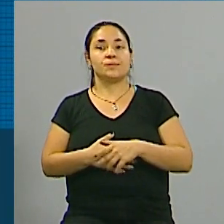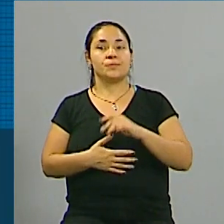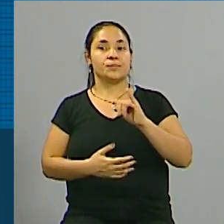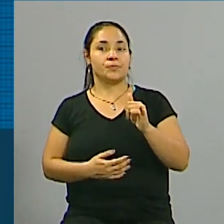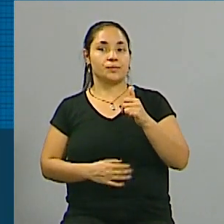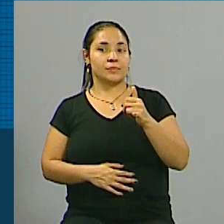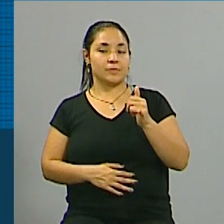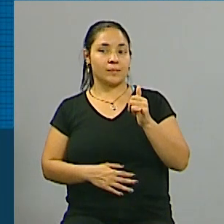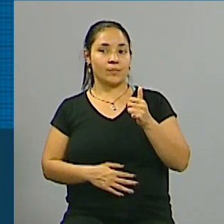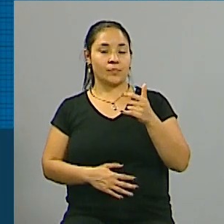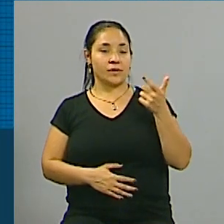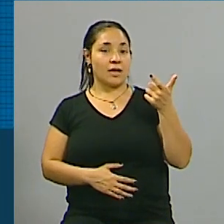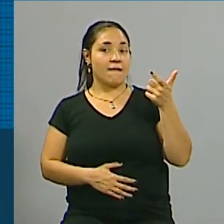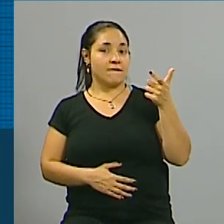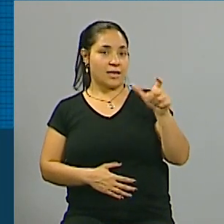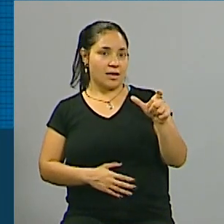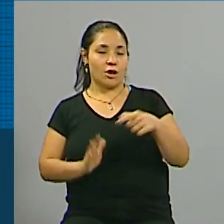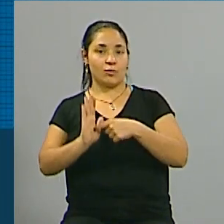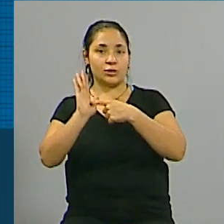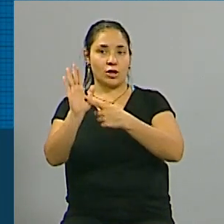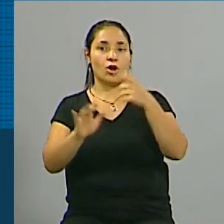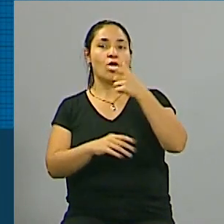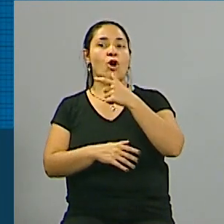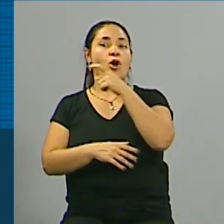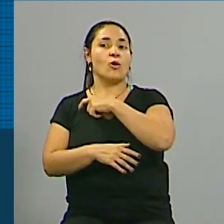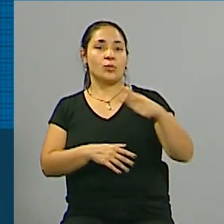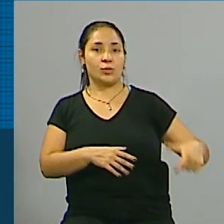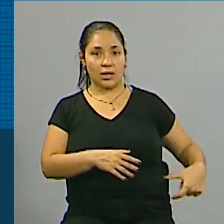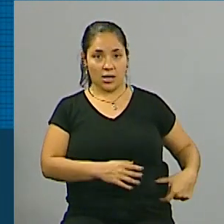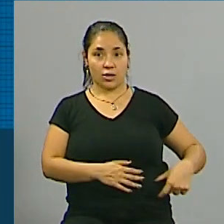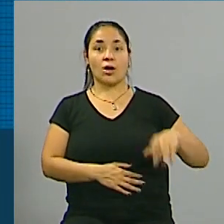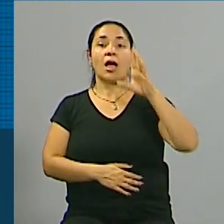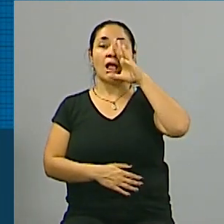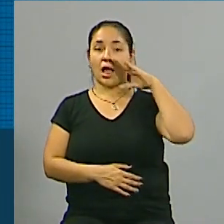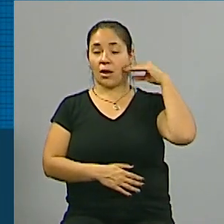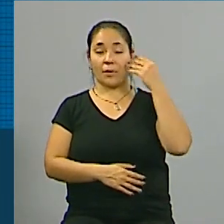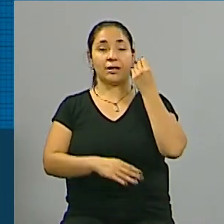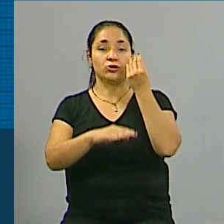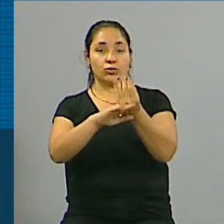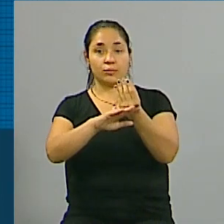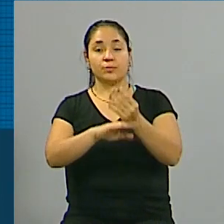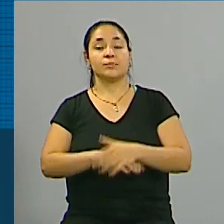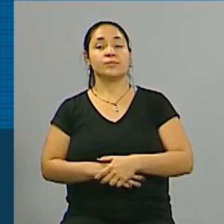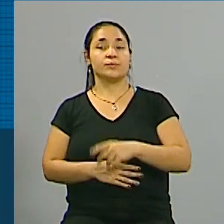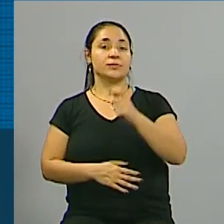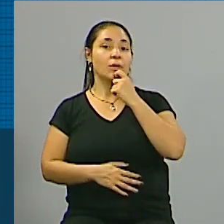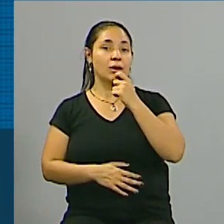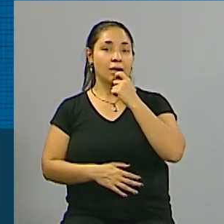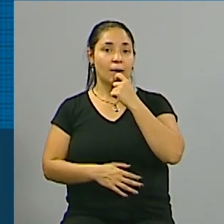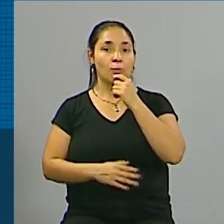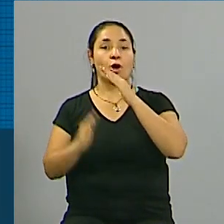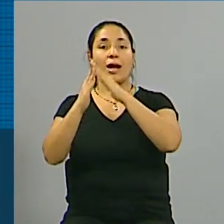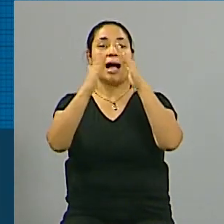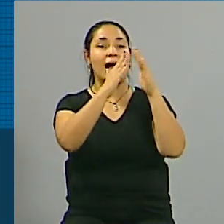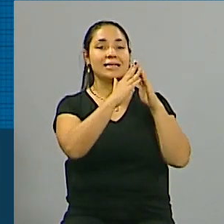videos de lo que era parte del gobierno de Alberto Fernández, porque hablaban específicamente, por ejemplo, de la entrega de viviendas. Y